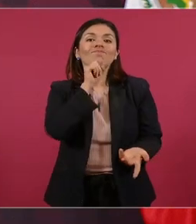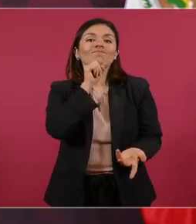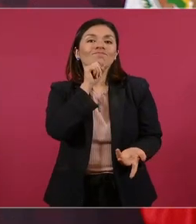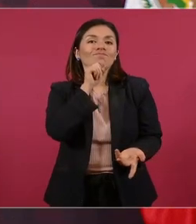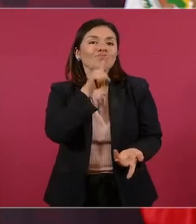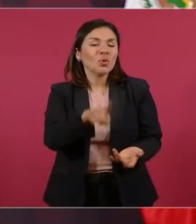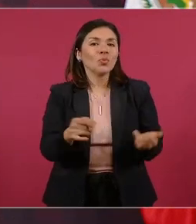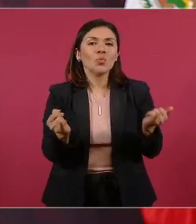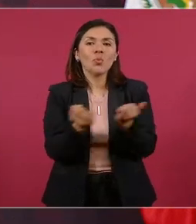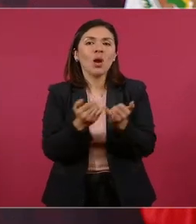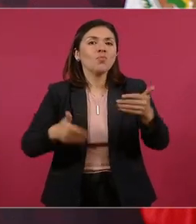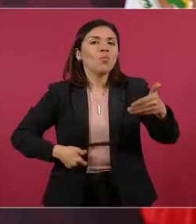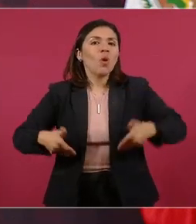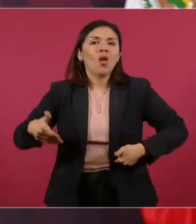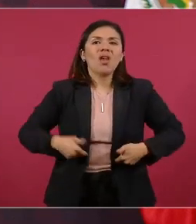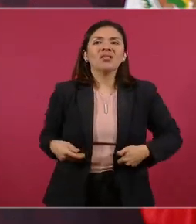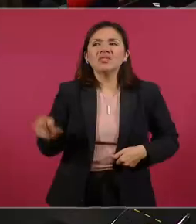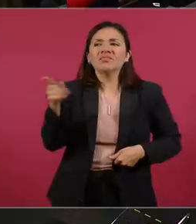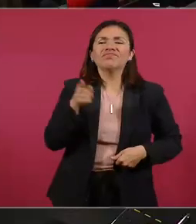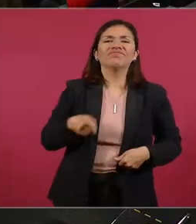molestia de nuestros adversarios.